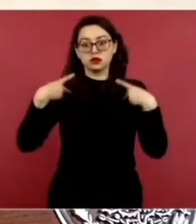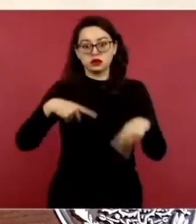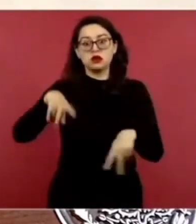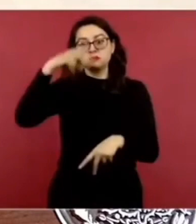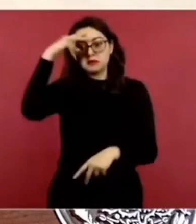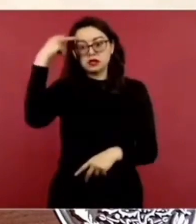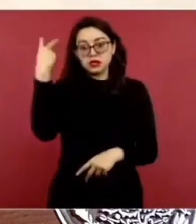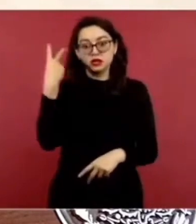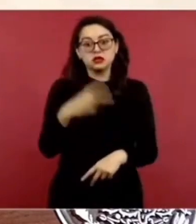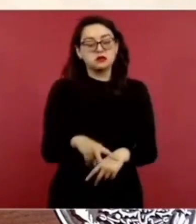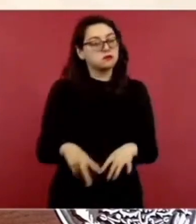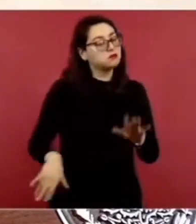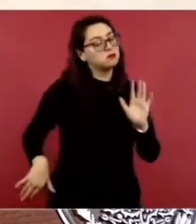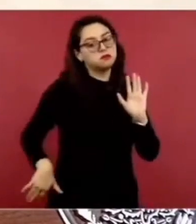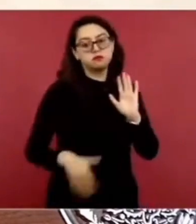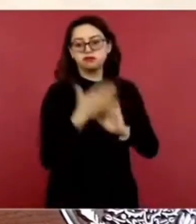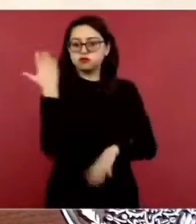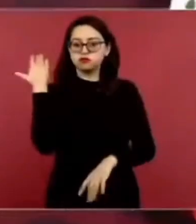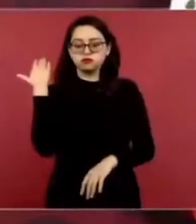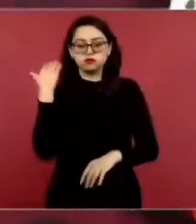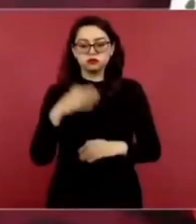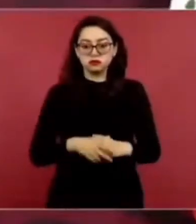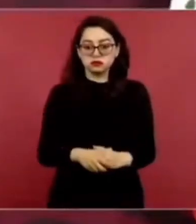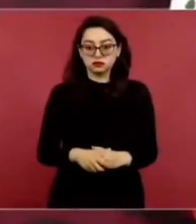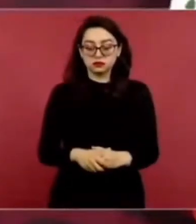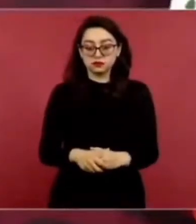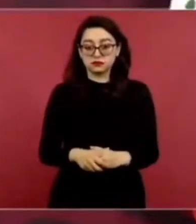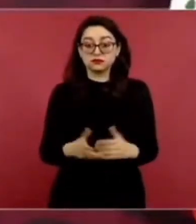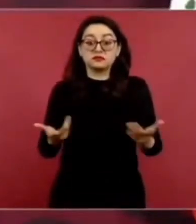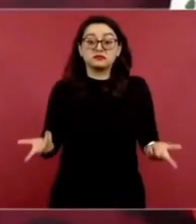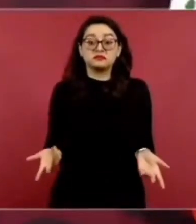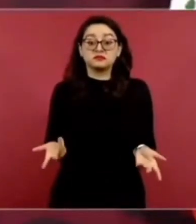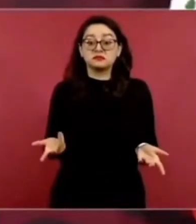Y fue cuando más creció la economía